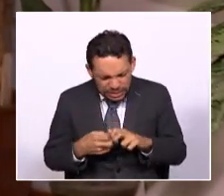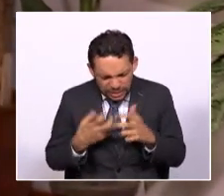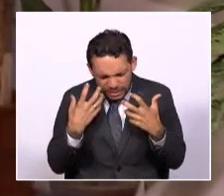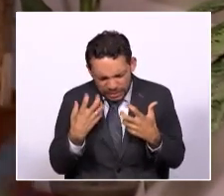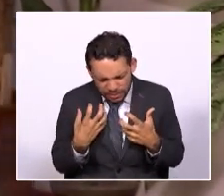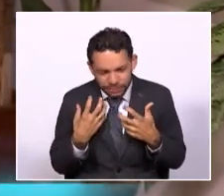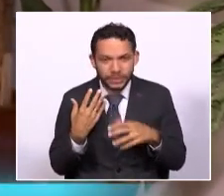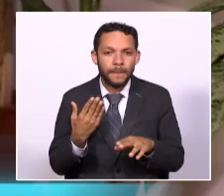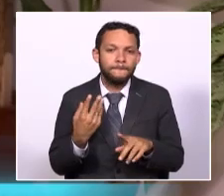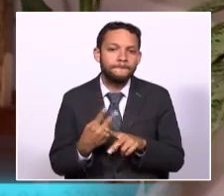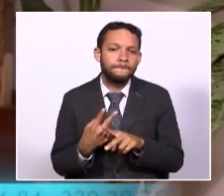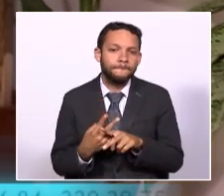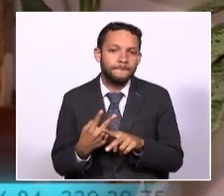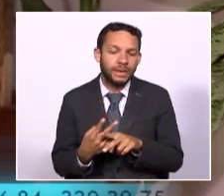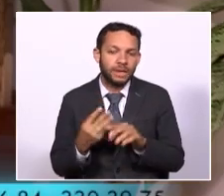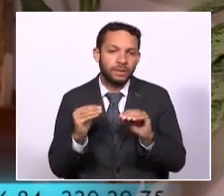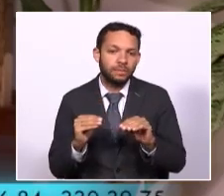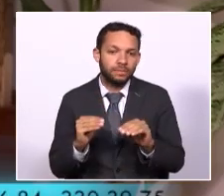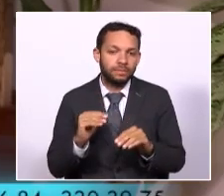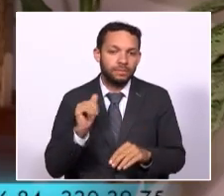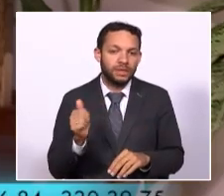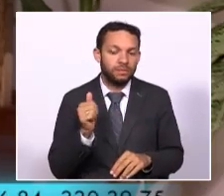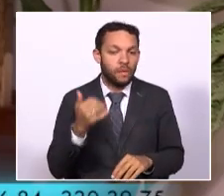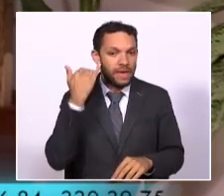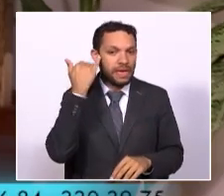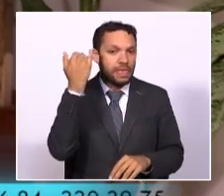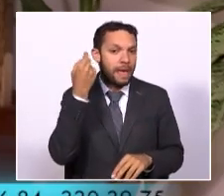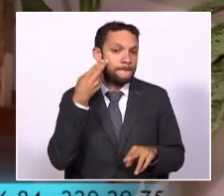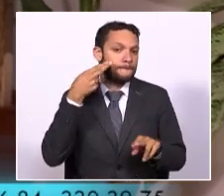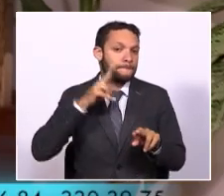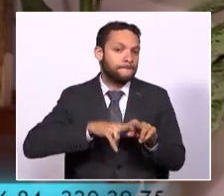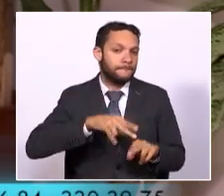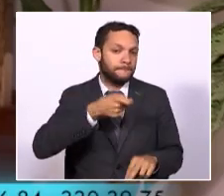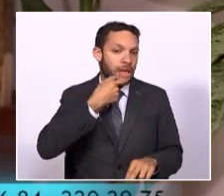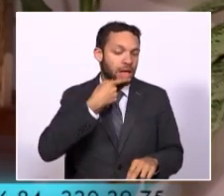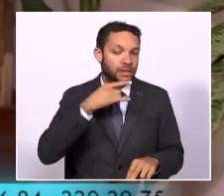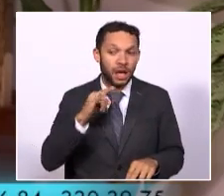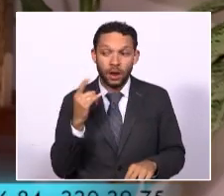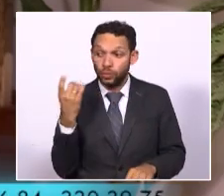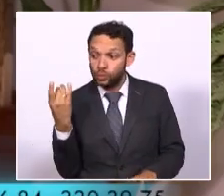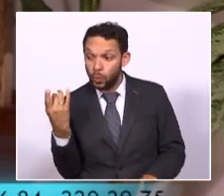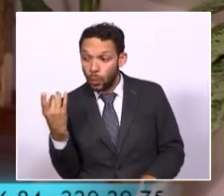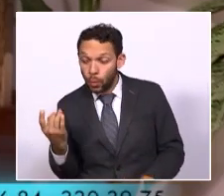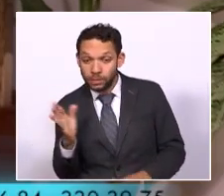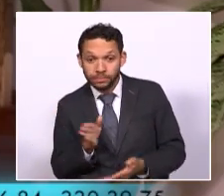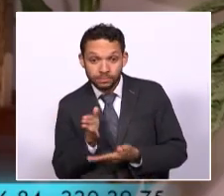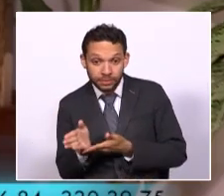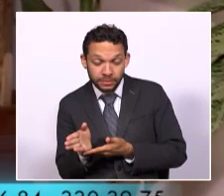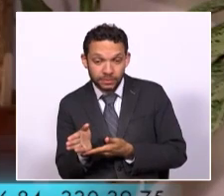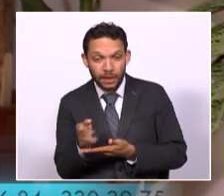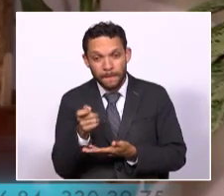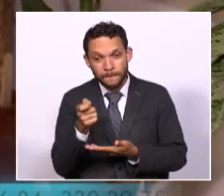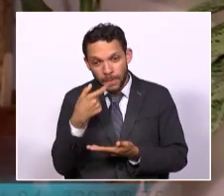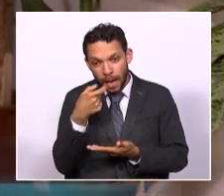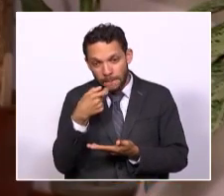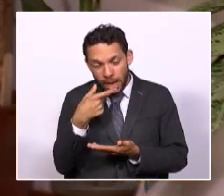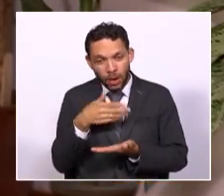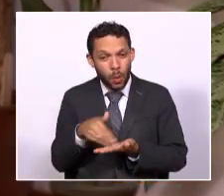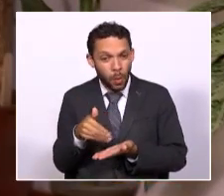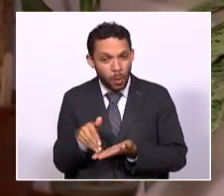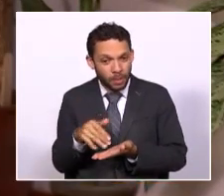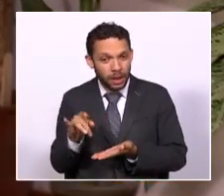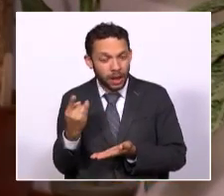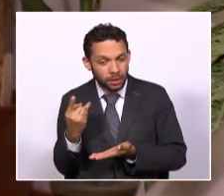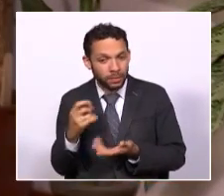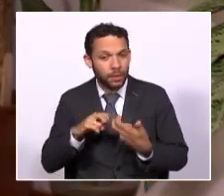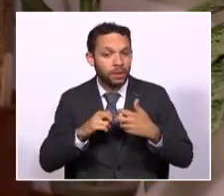el peligro de la automedicación. Sí, porque José puede tener el dolor y se va para la esquina y se toma una pastica. Pero vuelvo